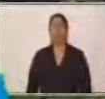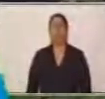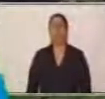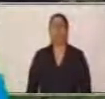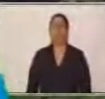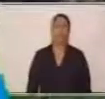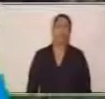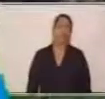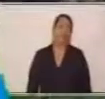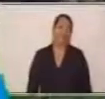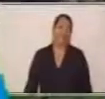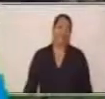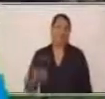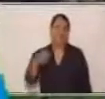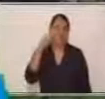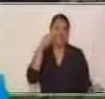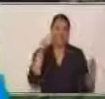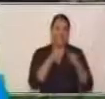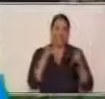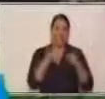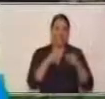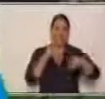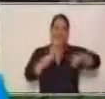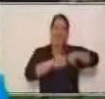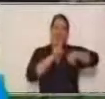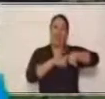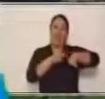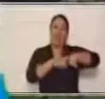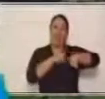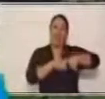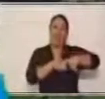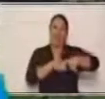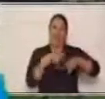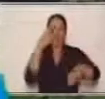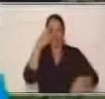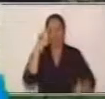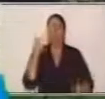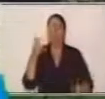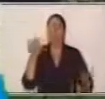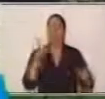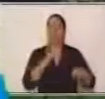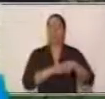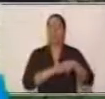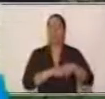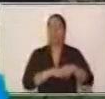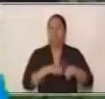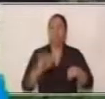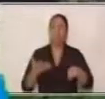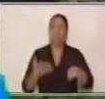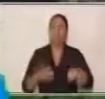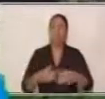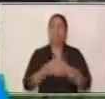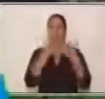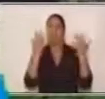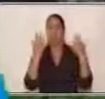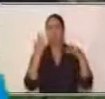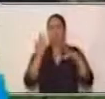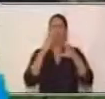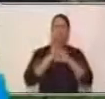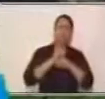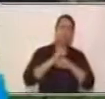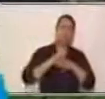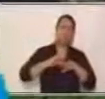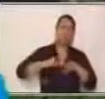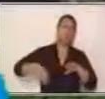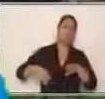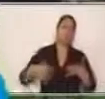Claro que sí, es un reloj. Nos sirve para medir el tiempo. ¿Han notado que conforme va transcurriendo